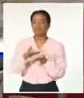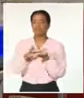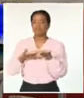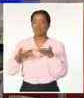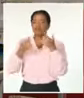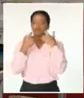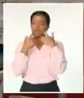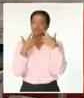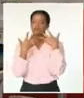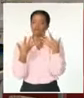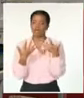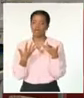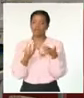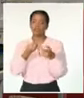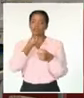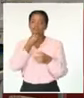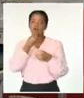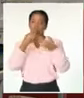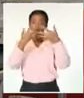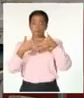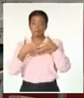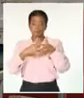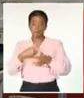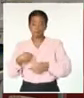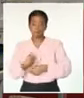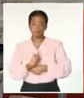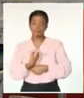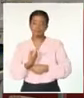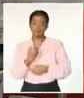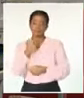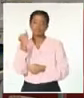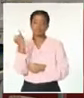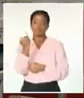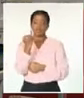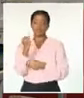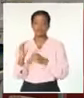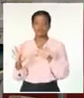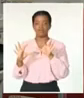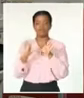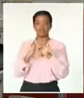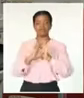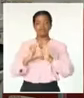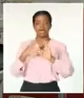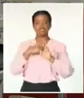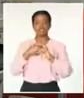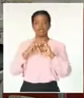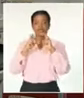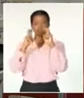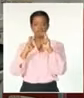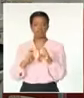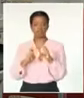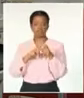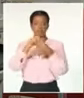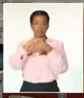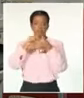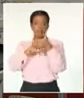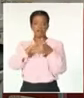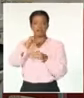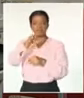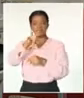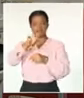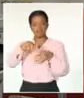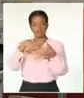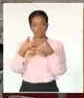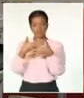producciones. Tenemos 154 citas agendadas, 13 empresas registradas.